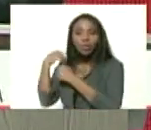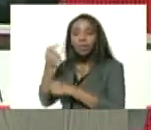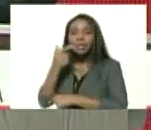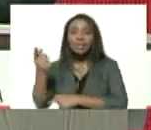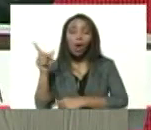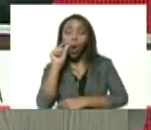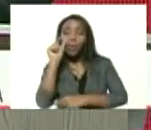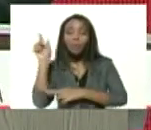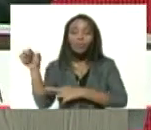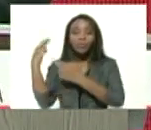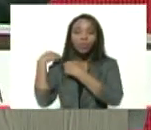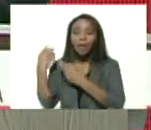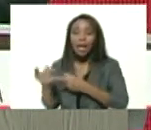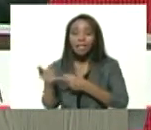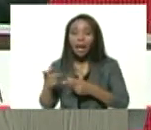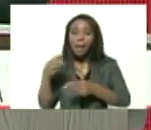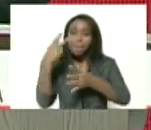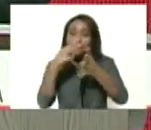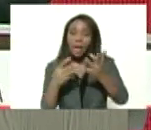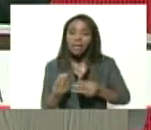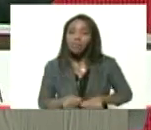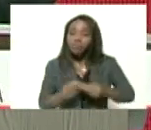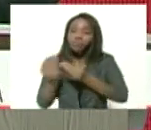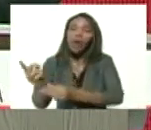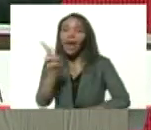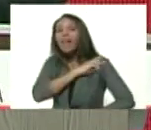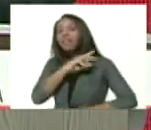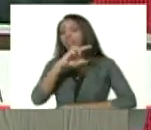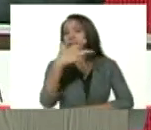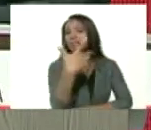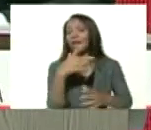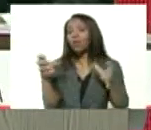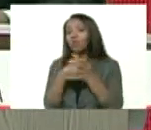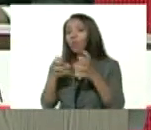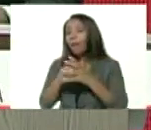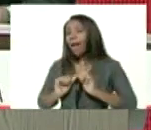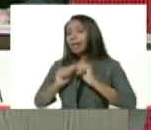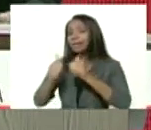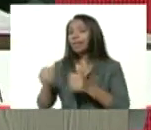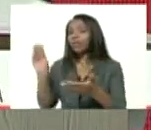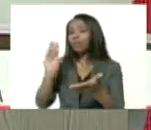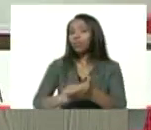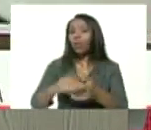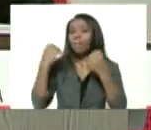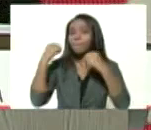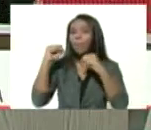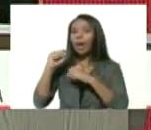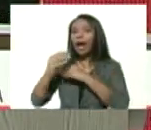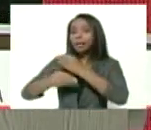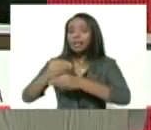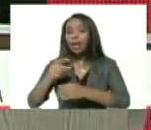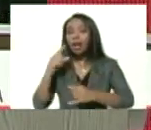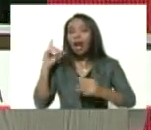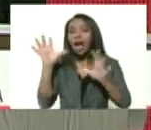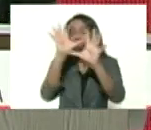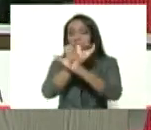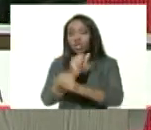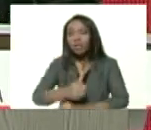armas se le iban a entregar al jefe del tercer grupo para iniciar las incursiones en la noche más oscura.